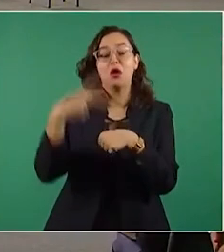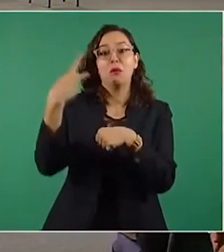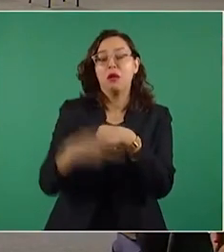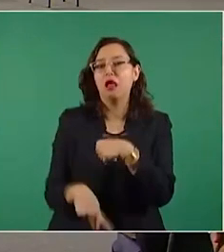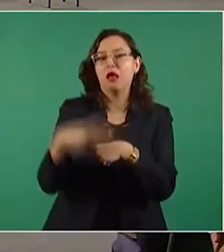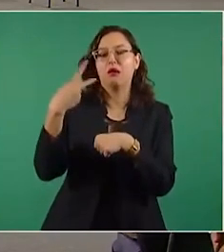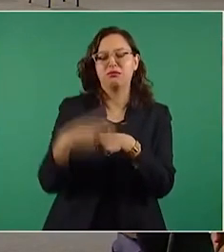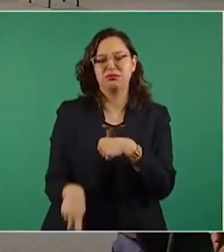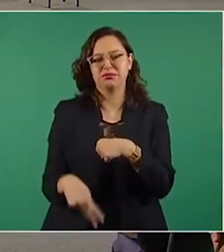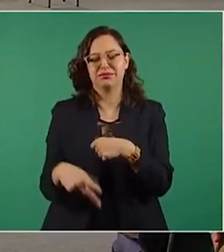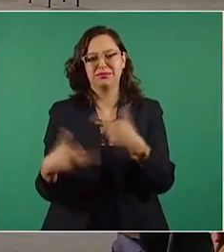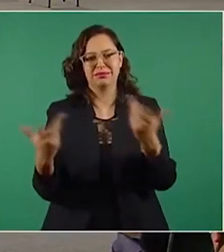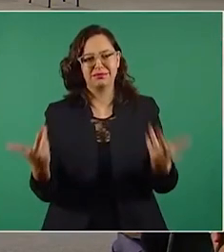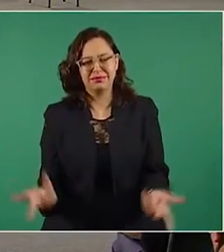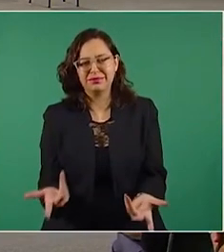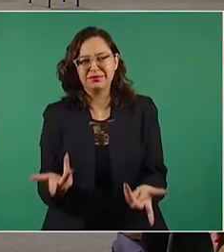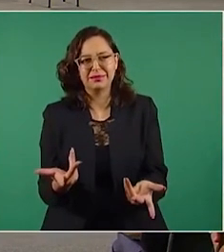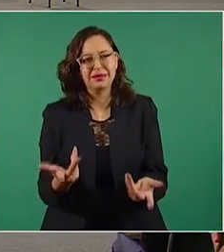clases y